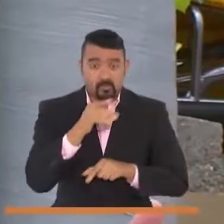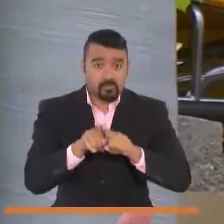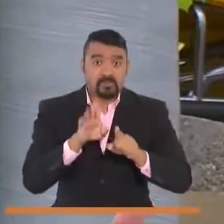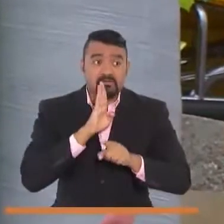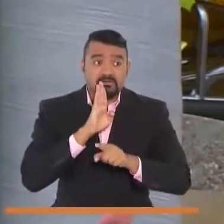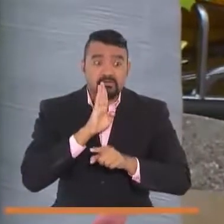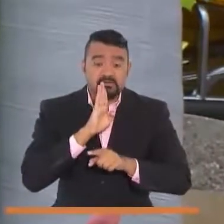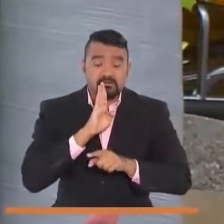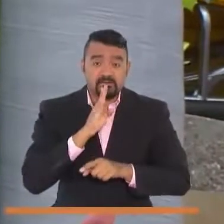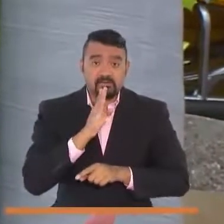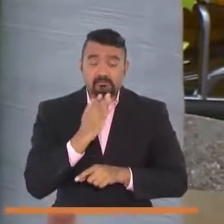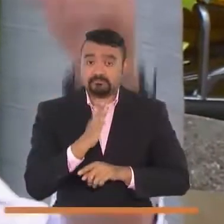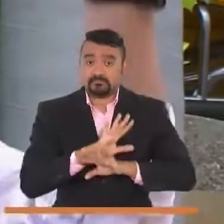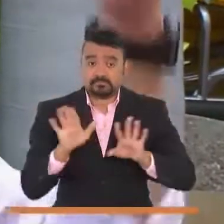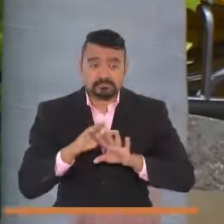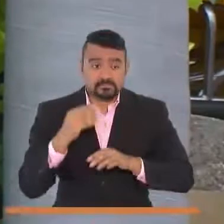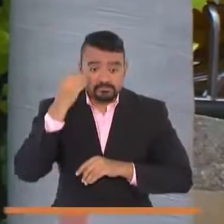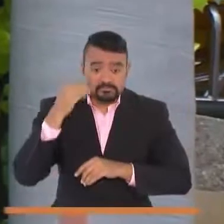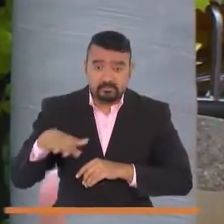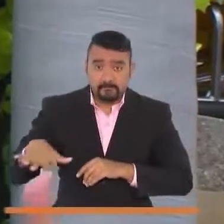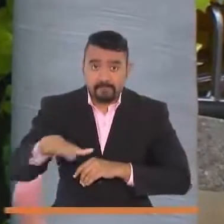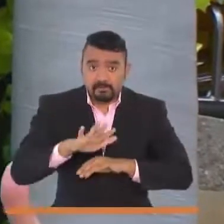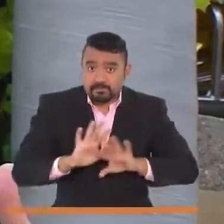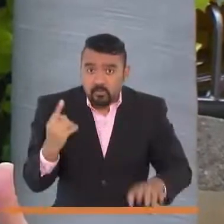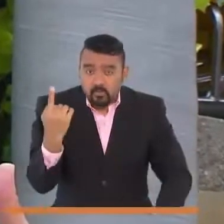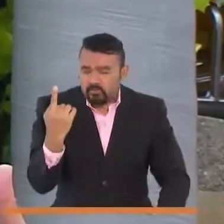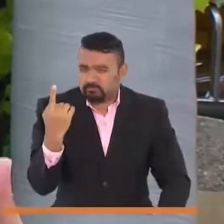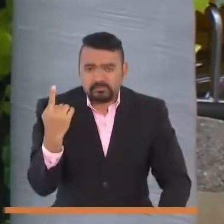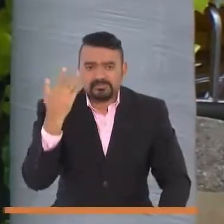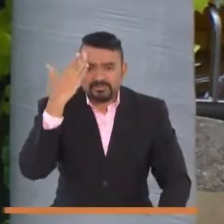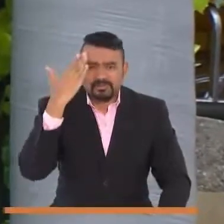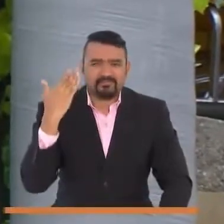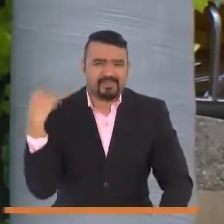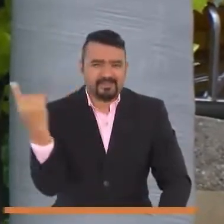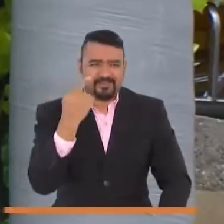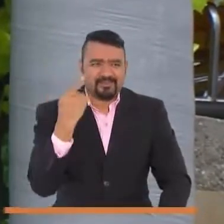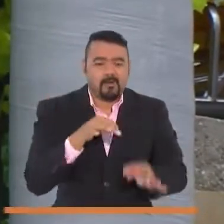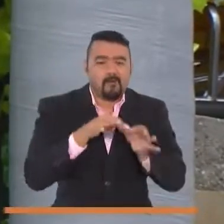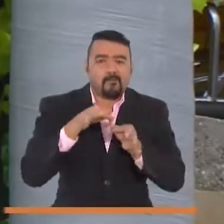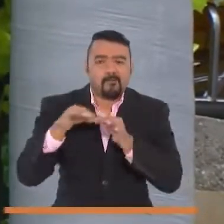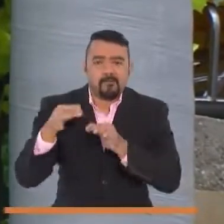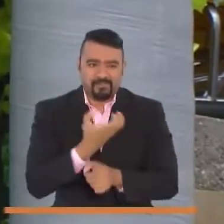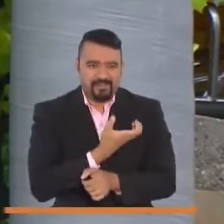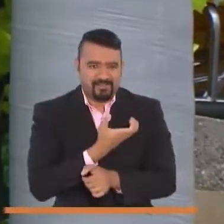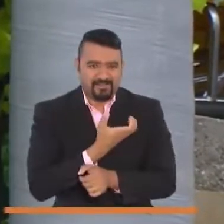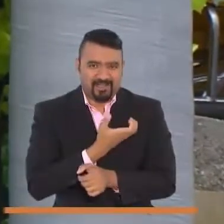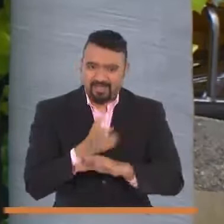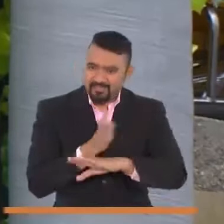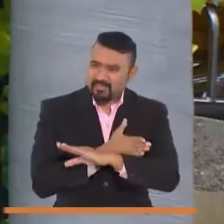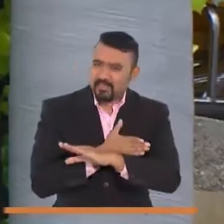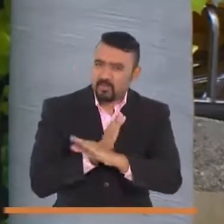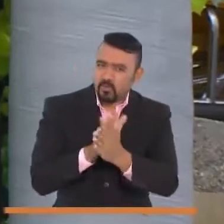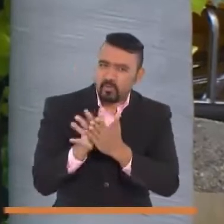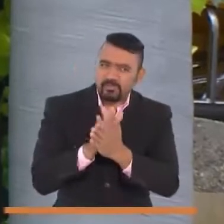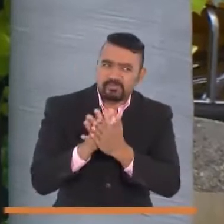Envigado. Para mí es un proyecto del área metropolitana, es un proyecto metropolitano. El alcalde Braulio incluso me lo resumí ahora. Más que el